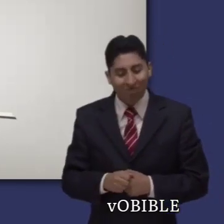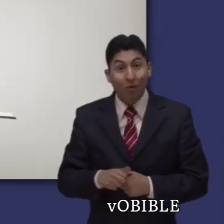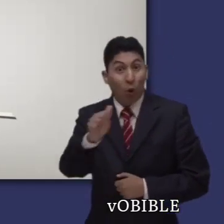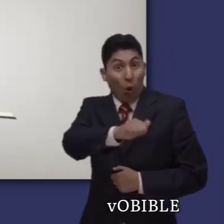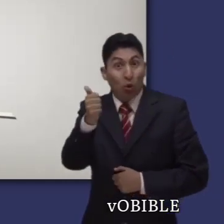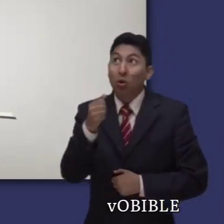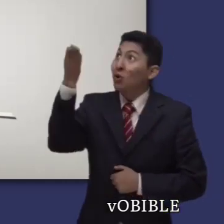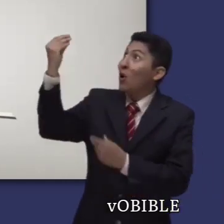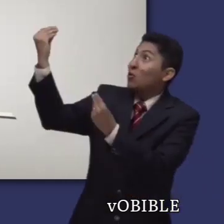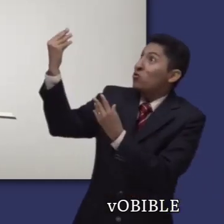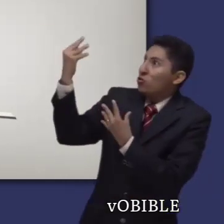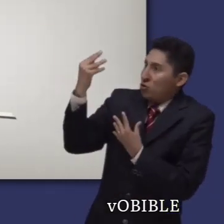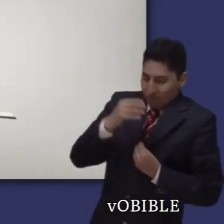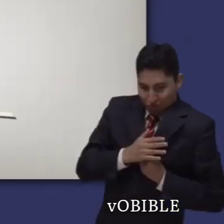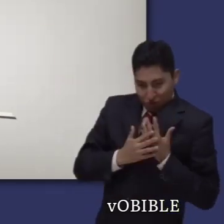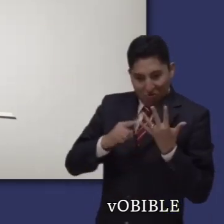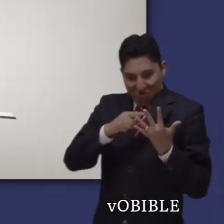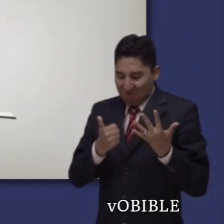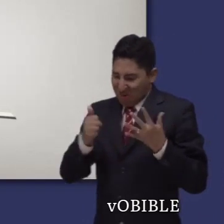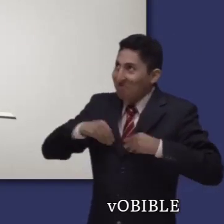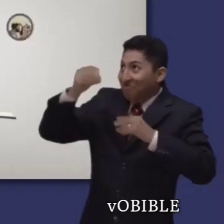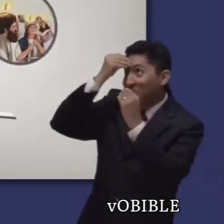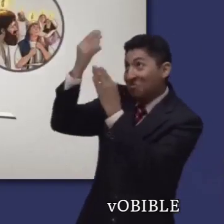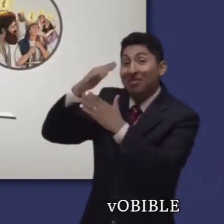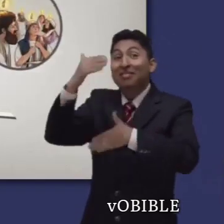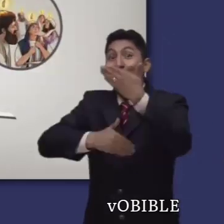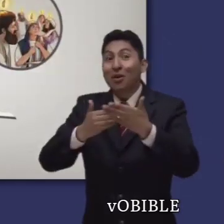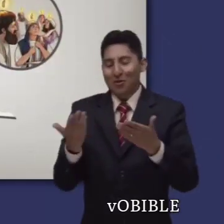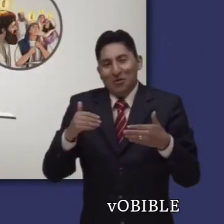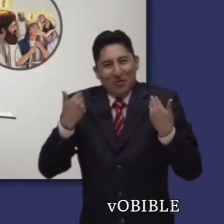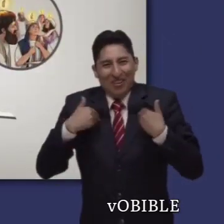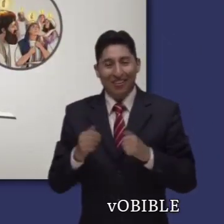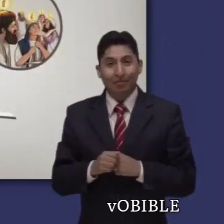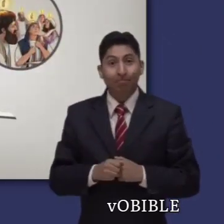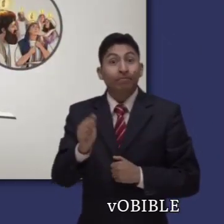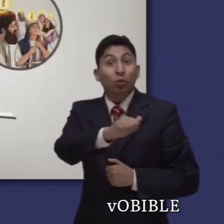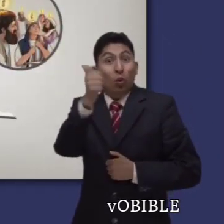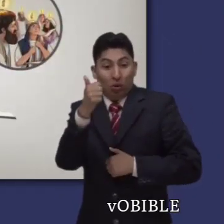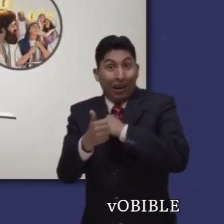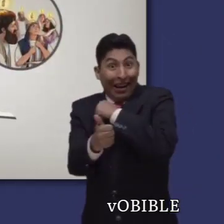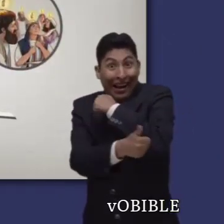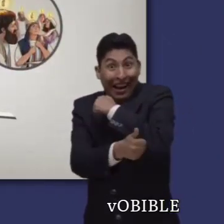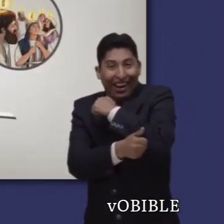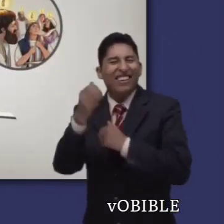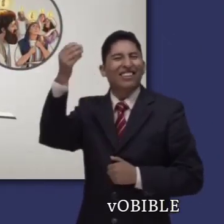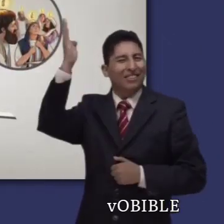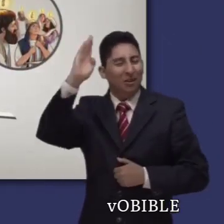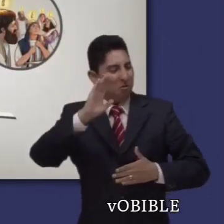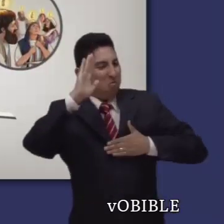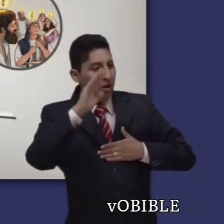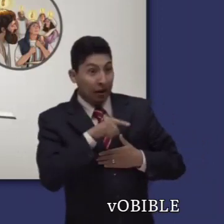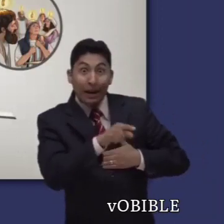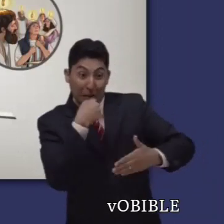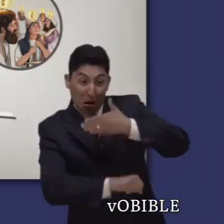quienes cultivan el fruto del Espíritu de Dios segarán bendiciones, y en que la descendencia espiritual de Abraham son